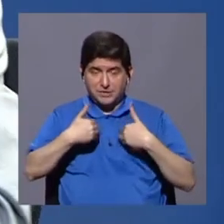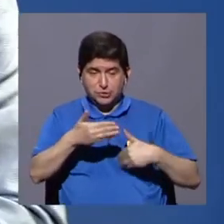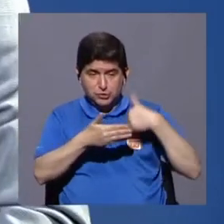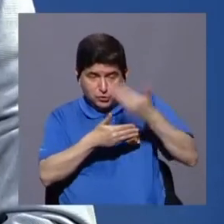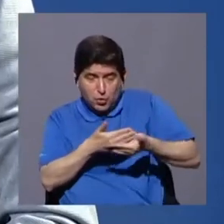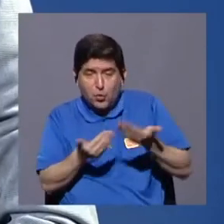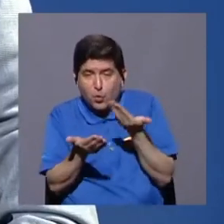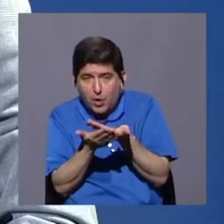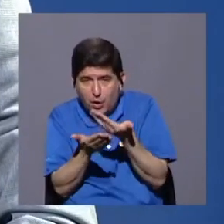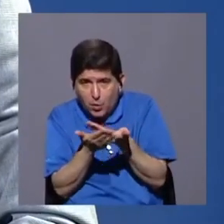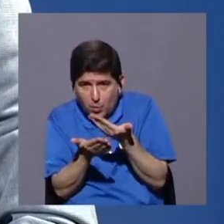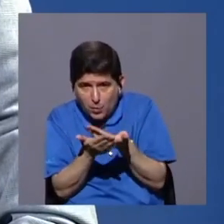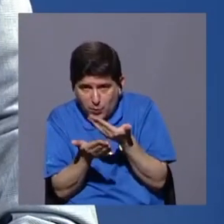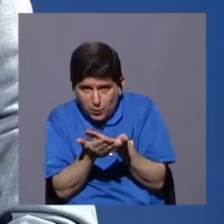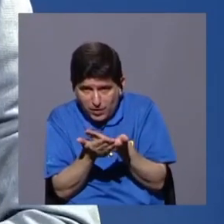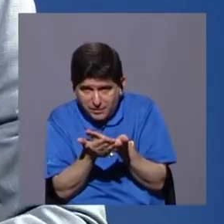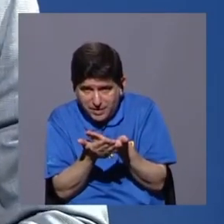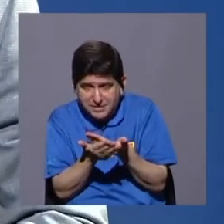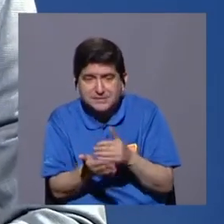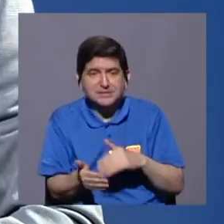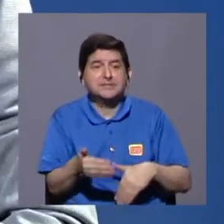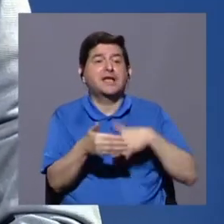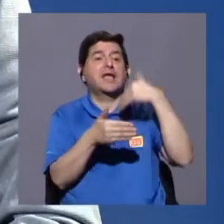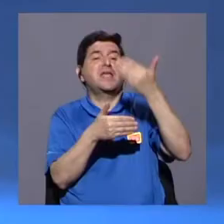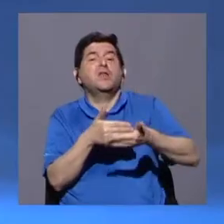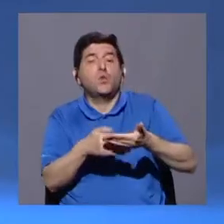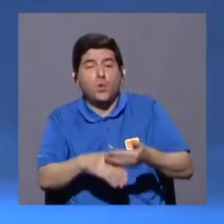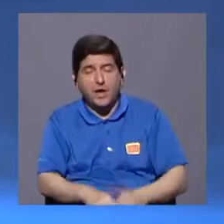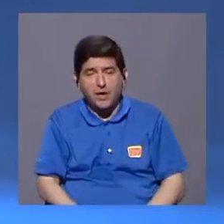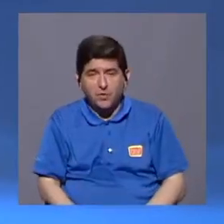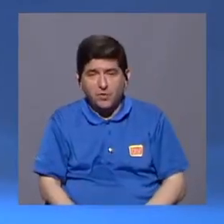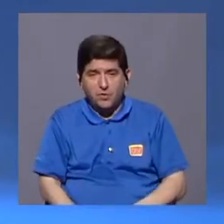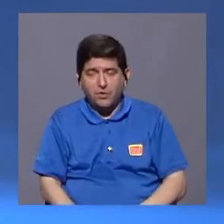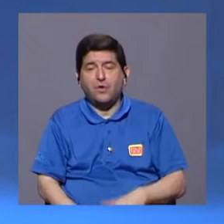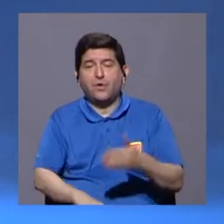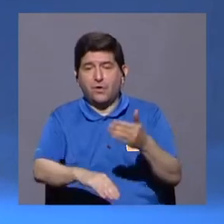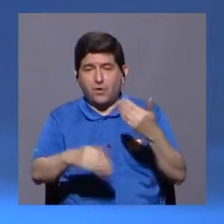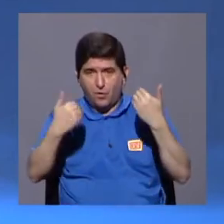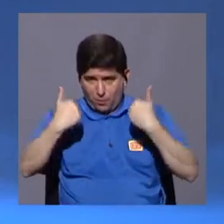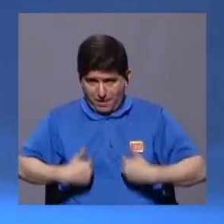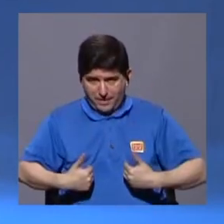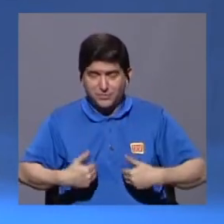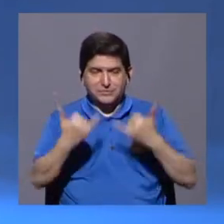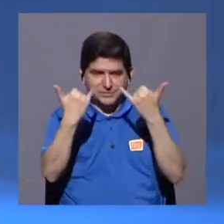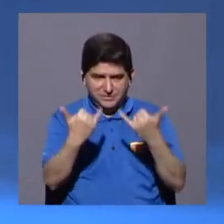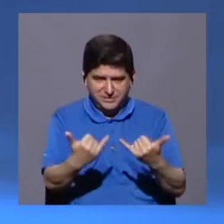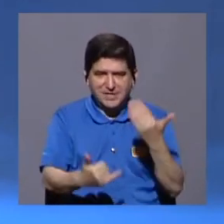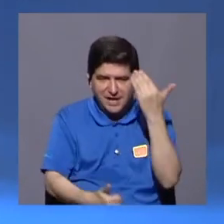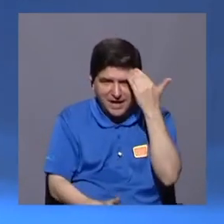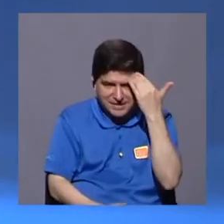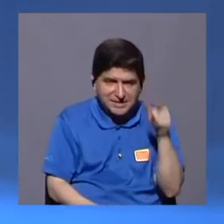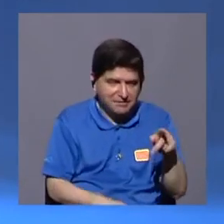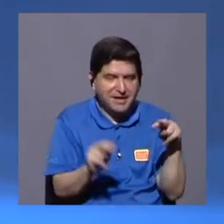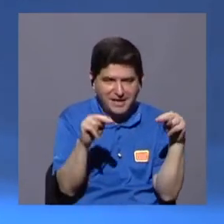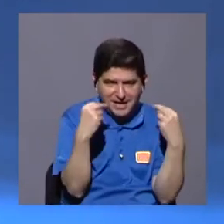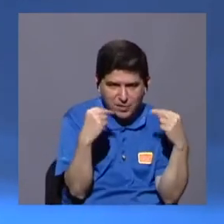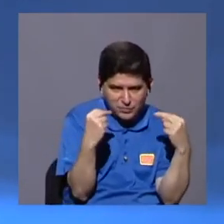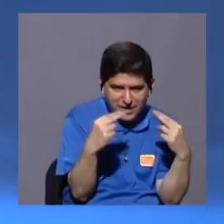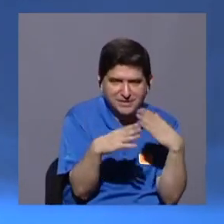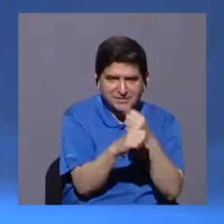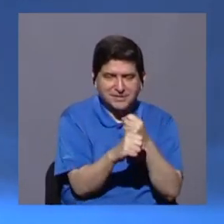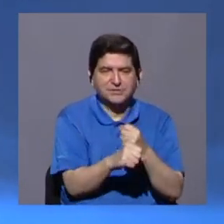hacen pruebas con animales y finalmente en humanos claro el paso siguiente cuando ya sabemos que es neutralizante es